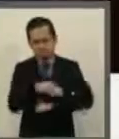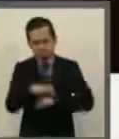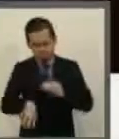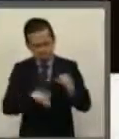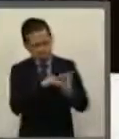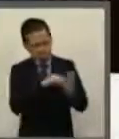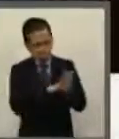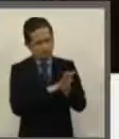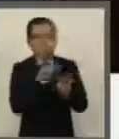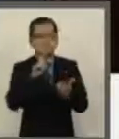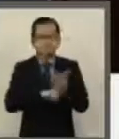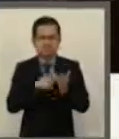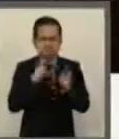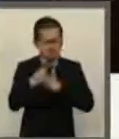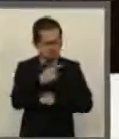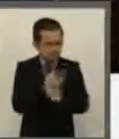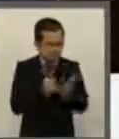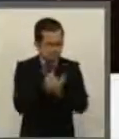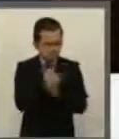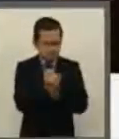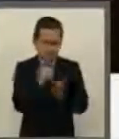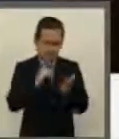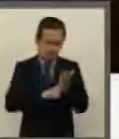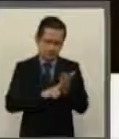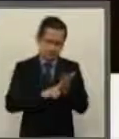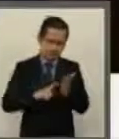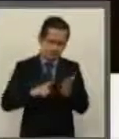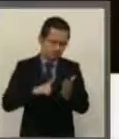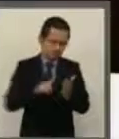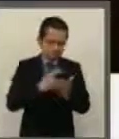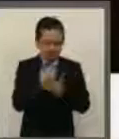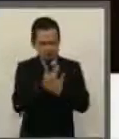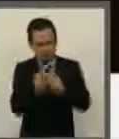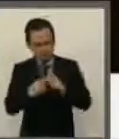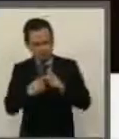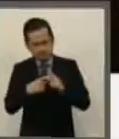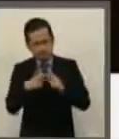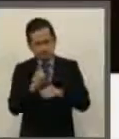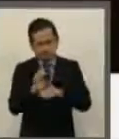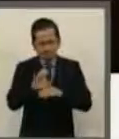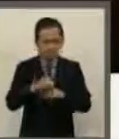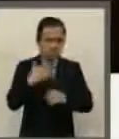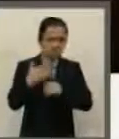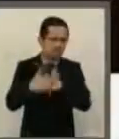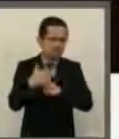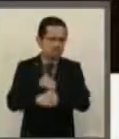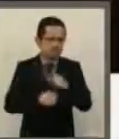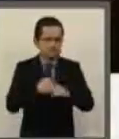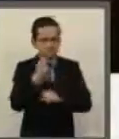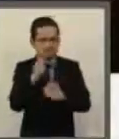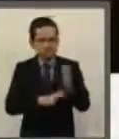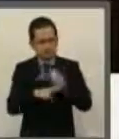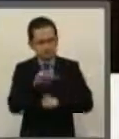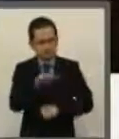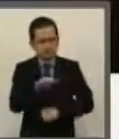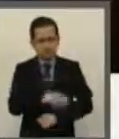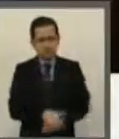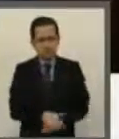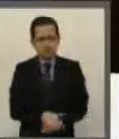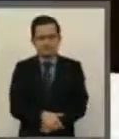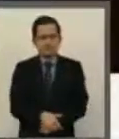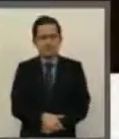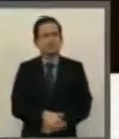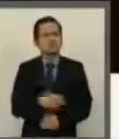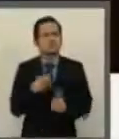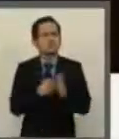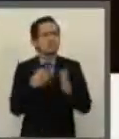dictamen con proyecto de presupuesto de egresos de la Federación para el ejercicio fiscal de 2019, que consiste en